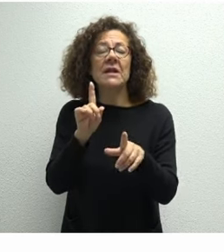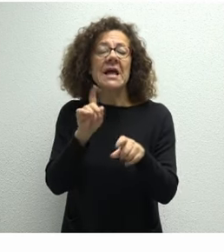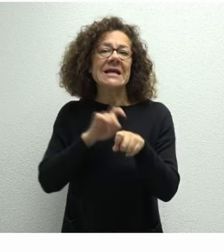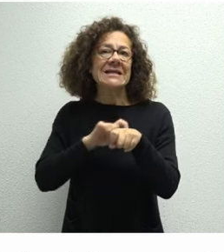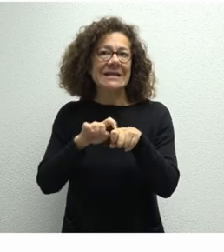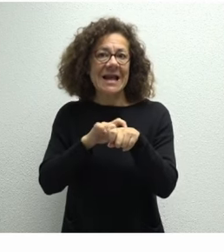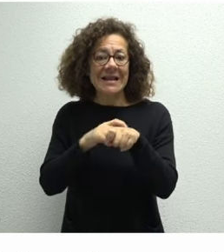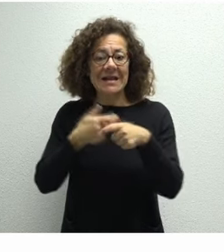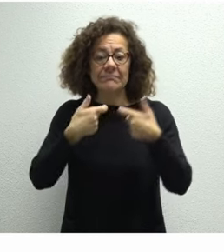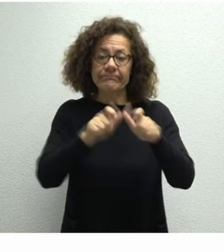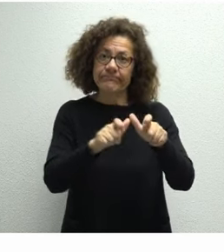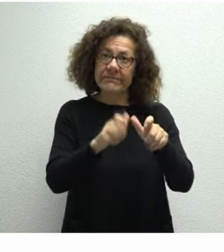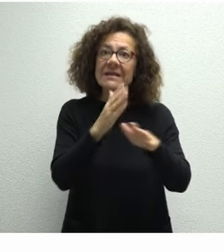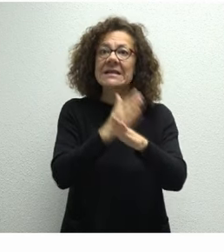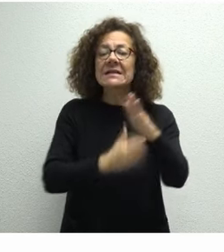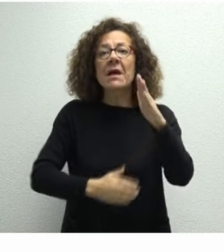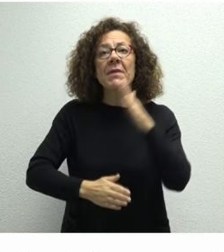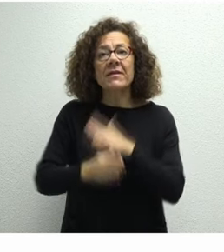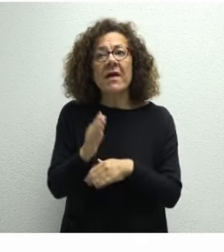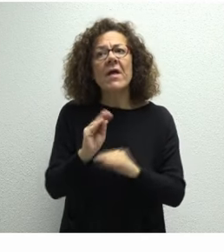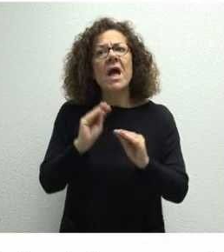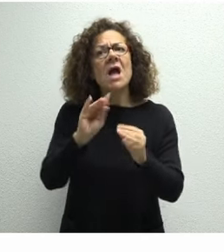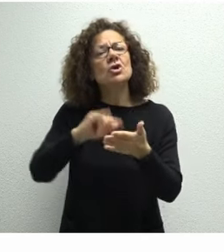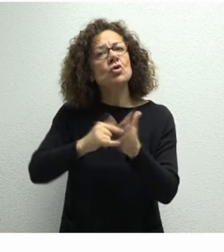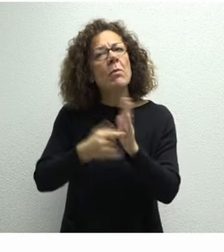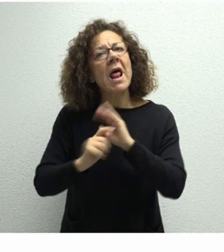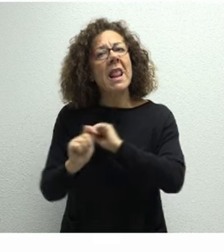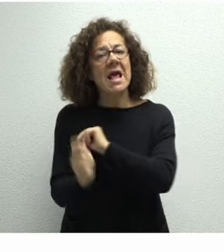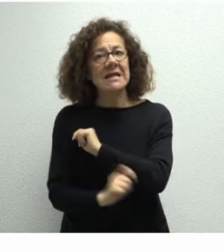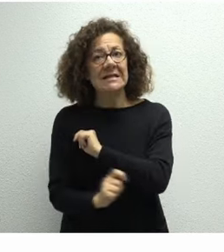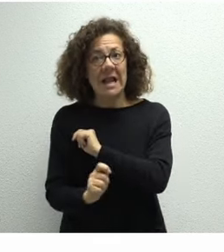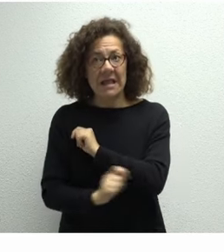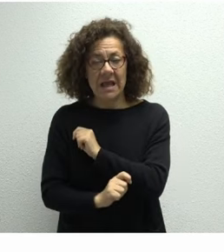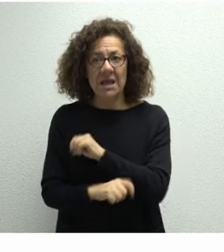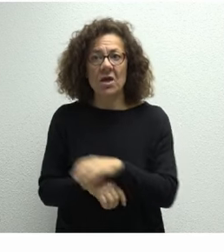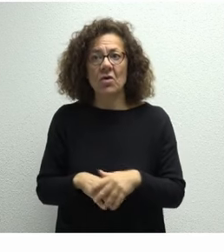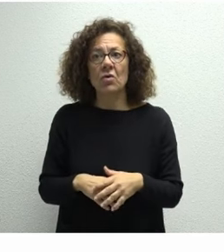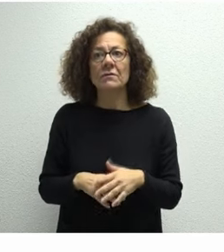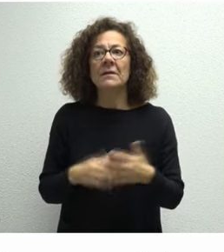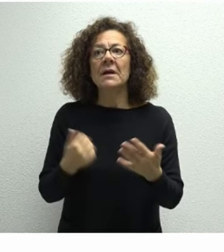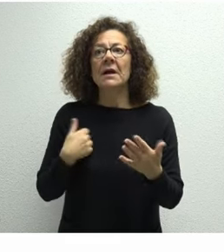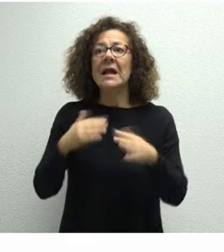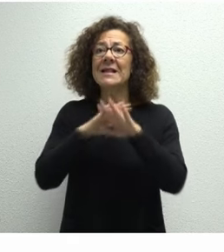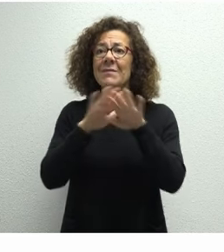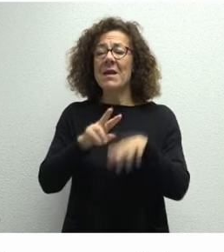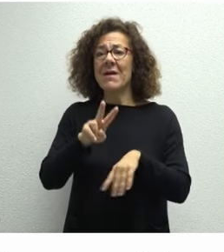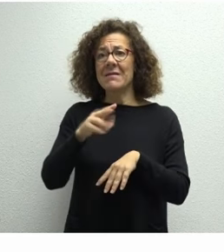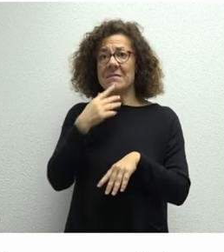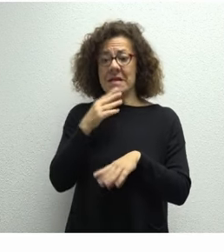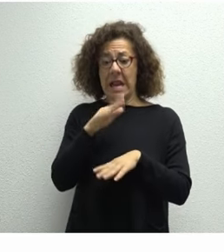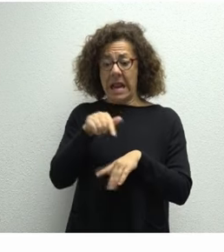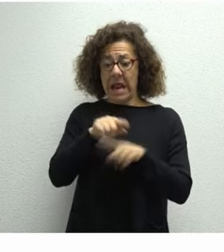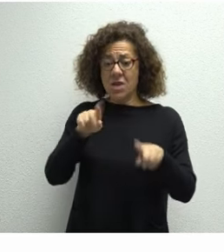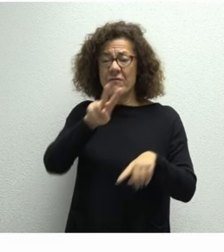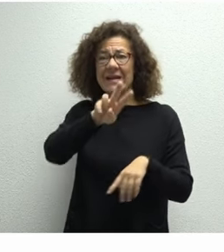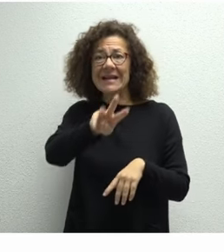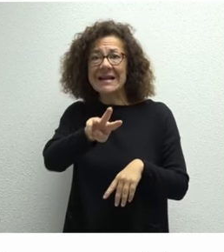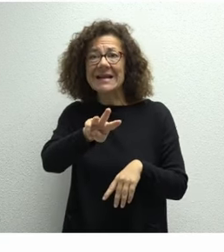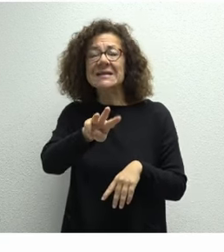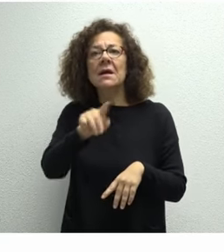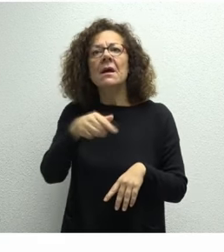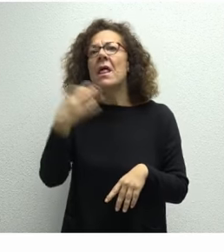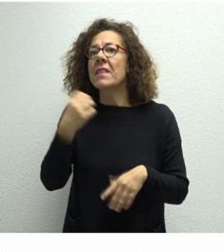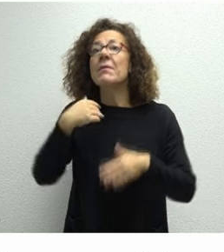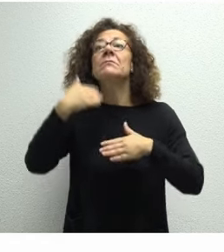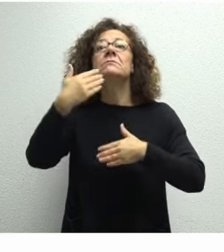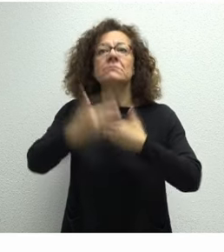sección de discapacidad no en su plan estratégico que en terminara el 23 Supongo que eso va tan lento tiene que